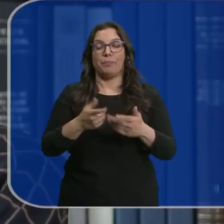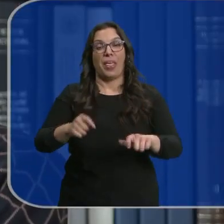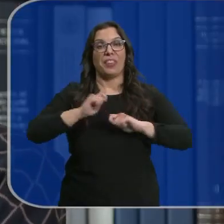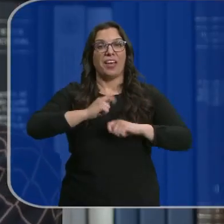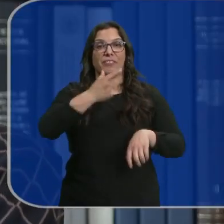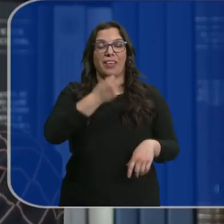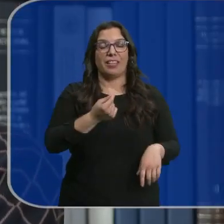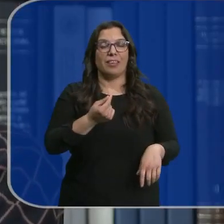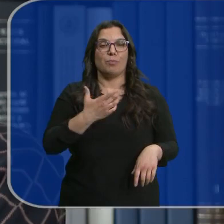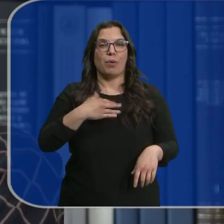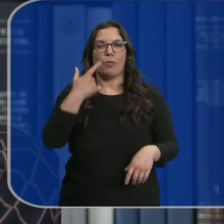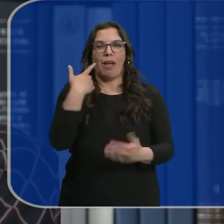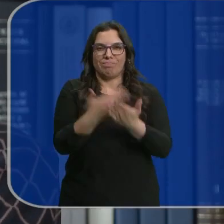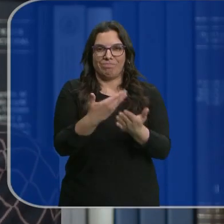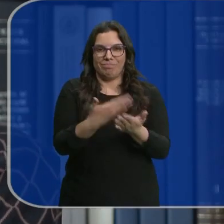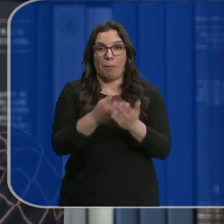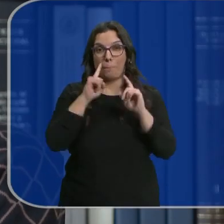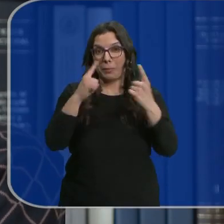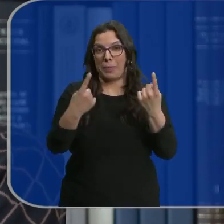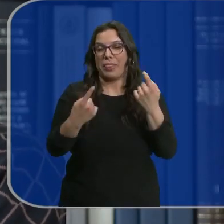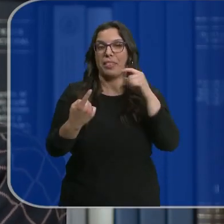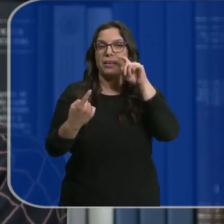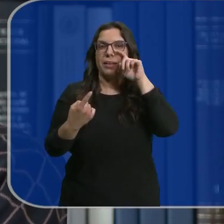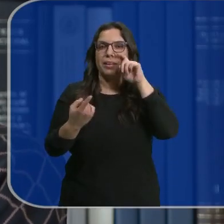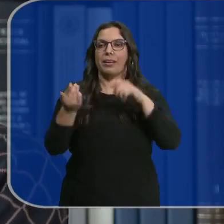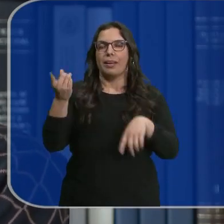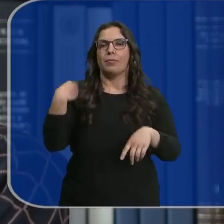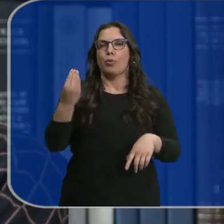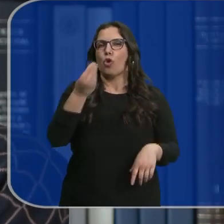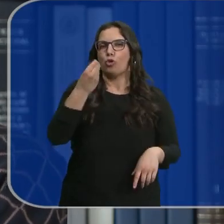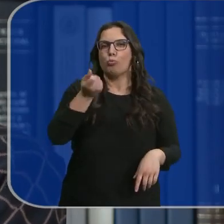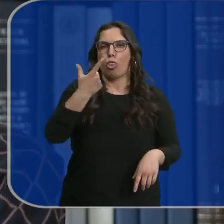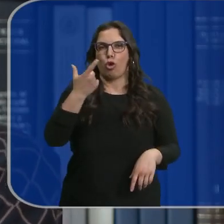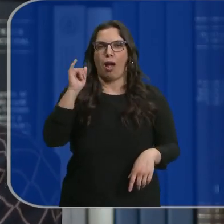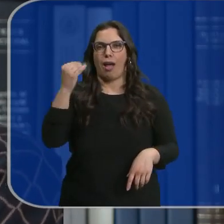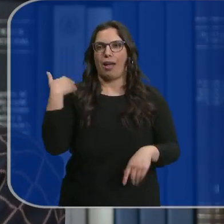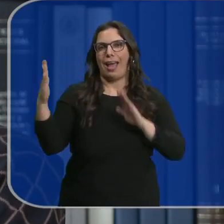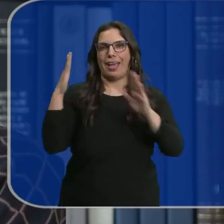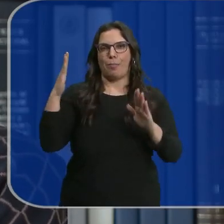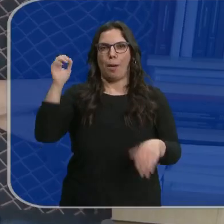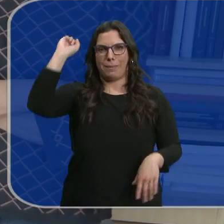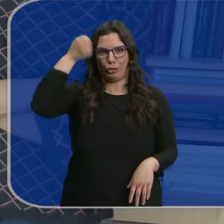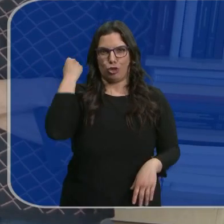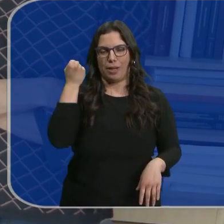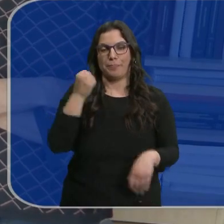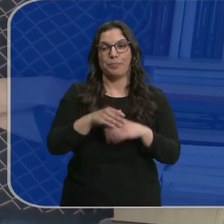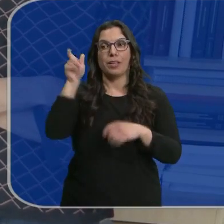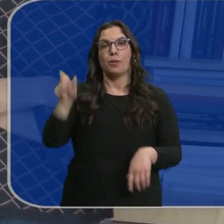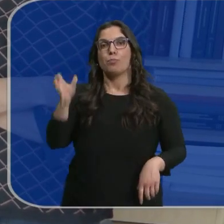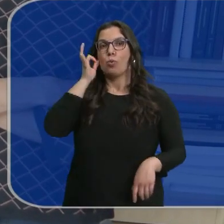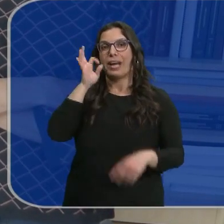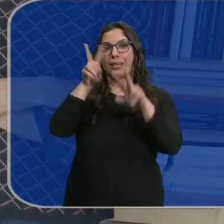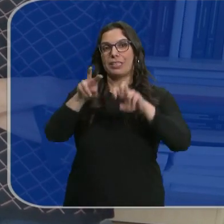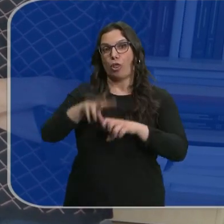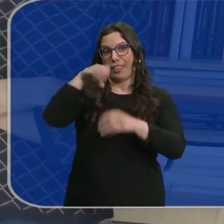documentar por vez primera el consumo de drogas en la Europa prehistórica. Esta investigadora